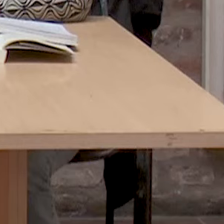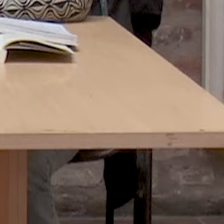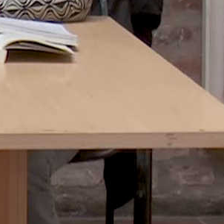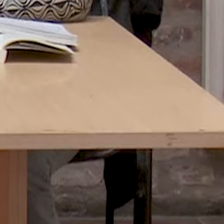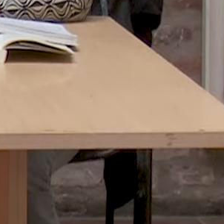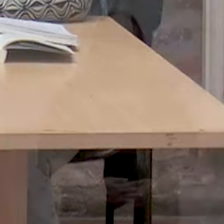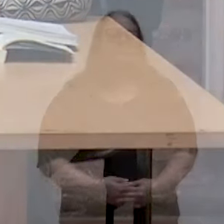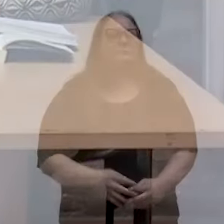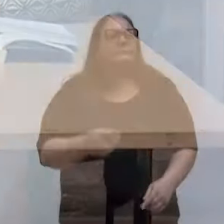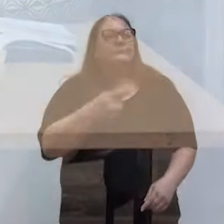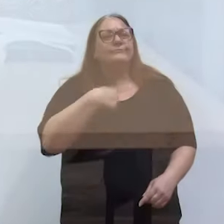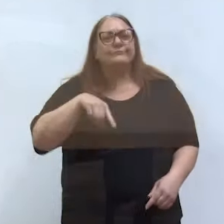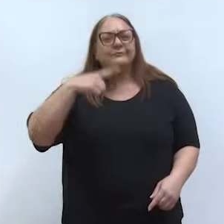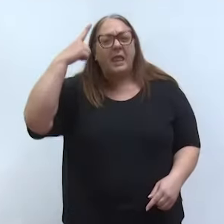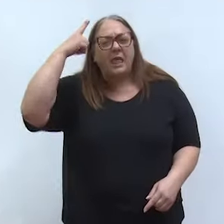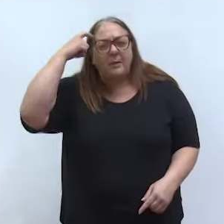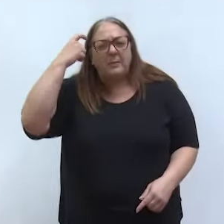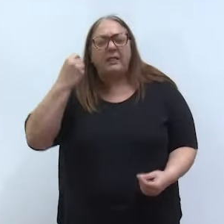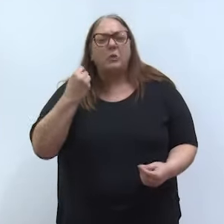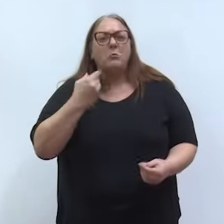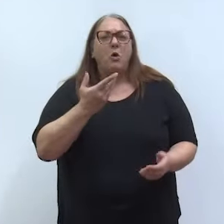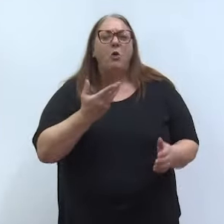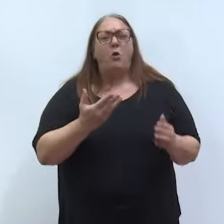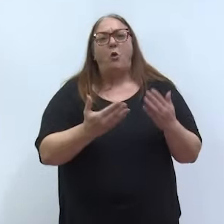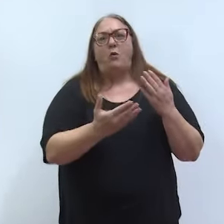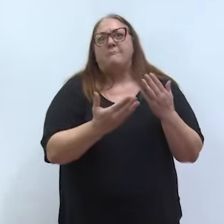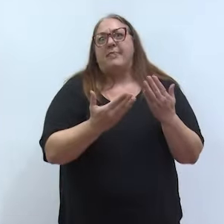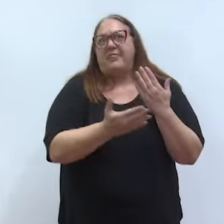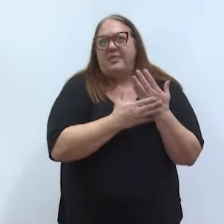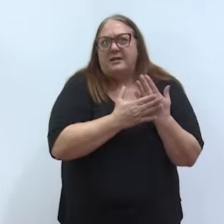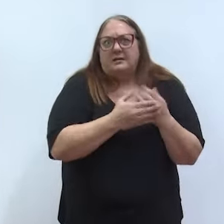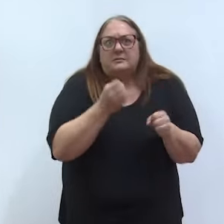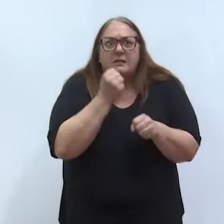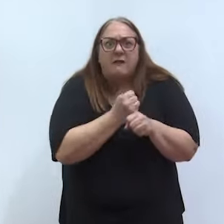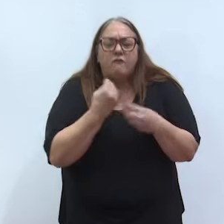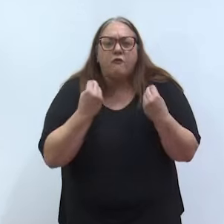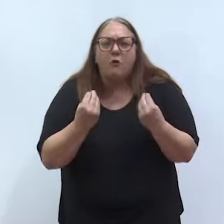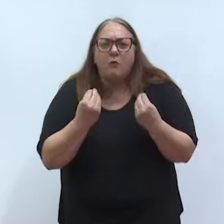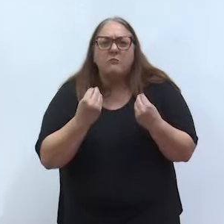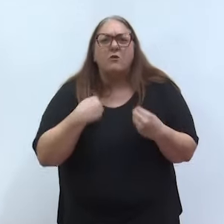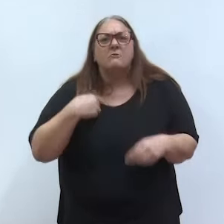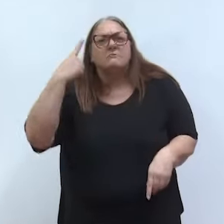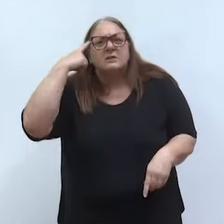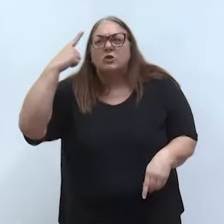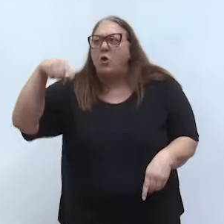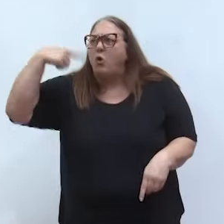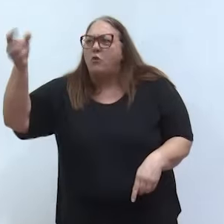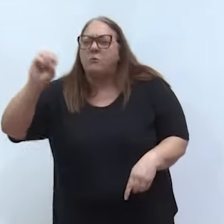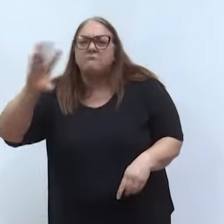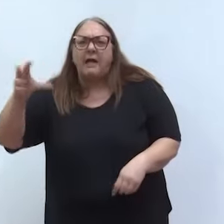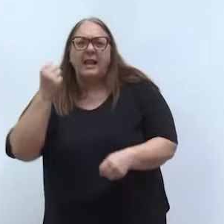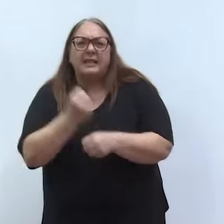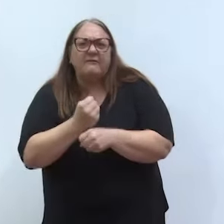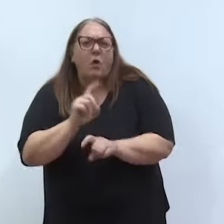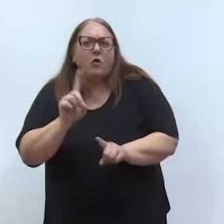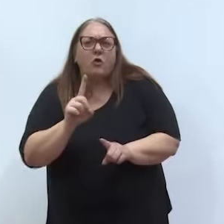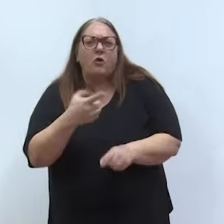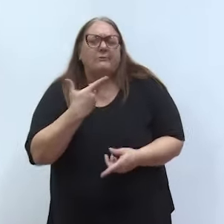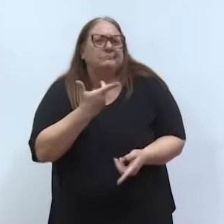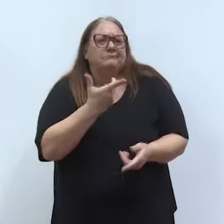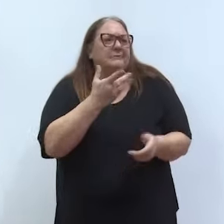como logró armar una autocrítica y una contrapropuesta no que hicieron mal los otros no que hizo bien Clarín sino que hicimos